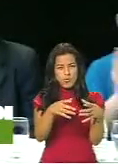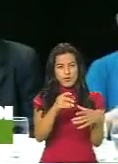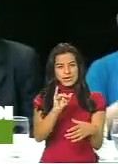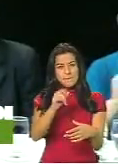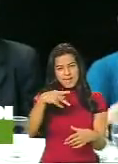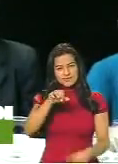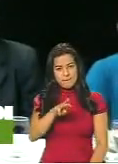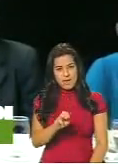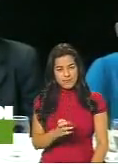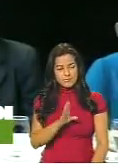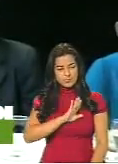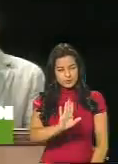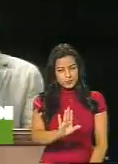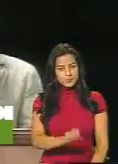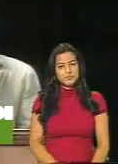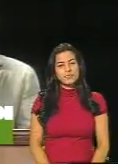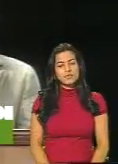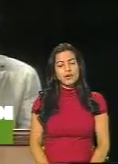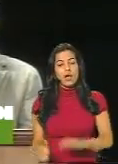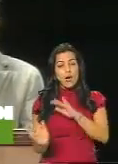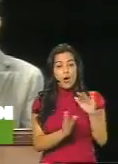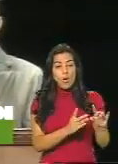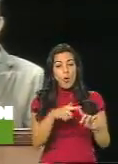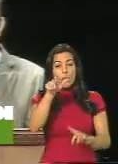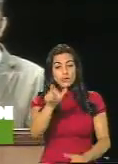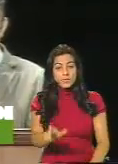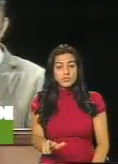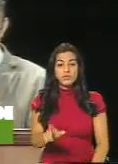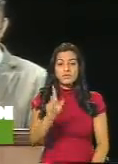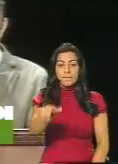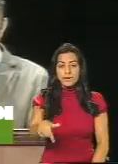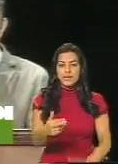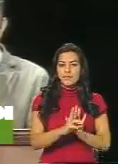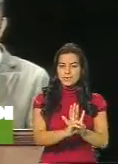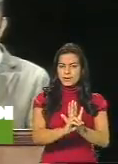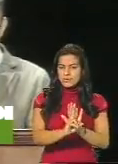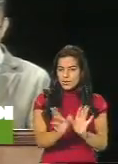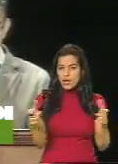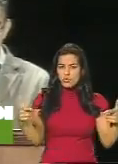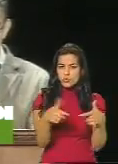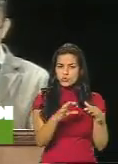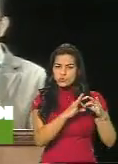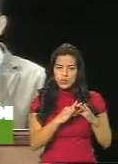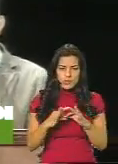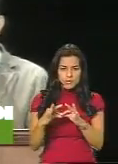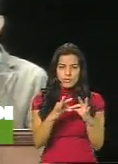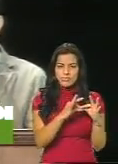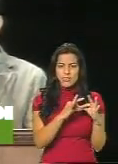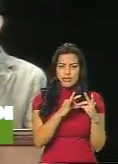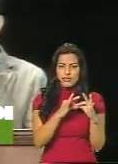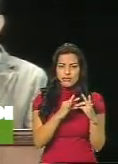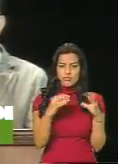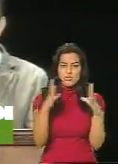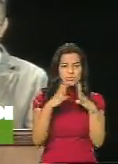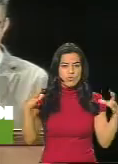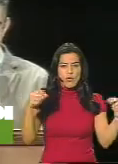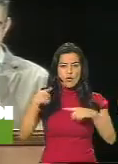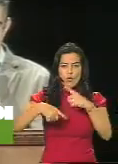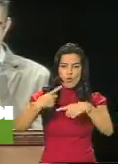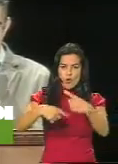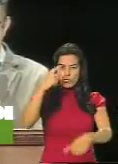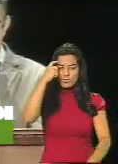IPASME. También a quienes representan la solidaridad militante de todos los